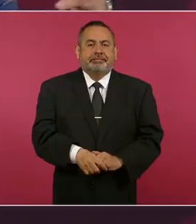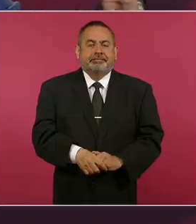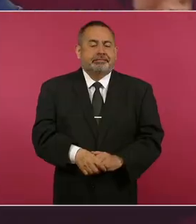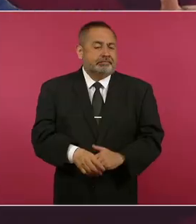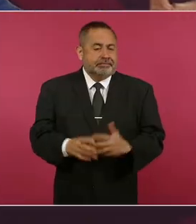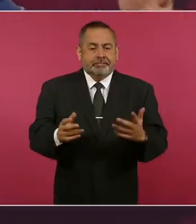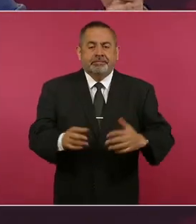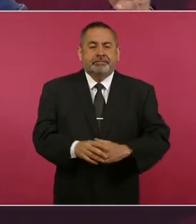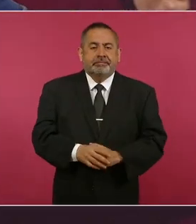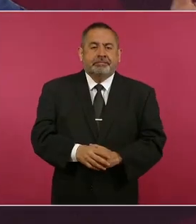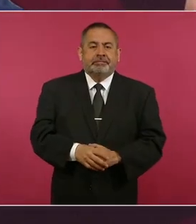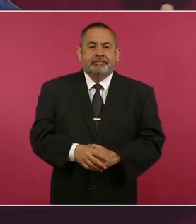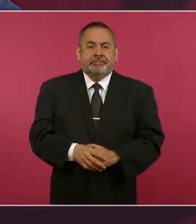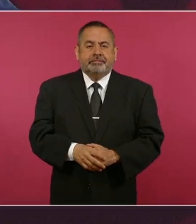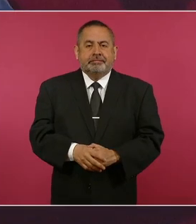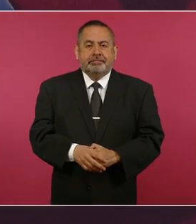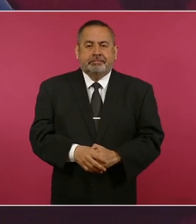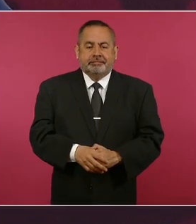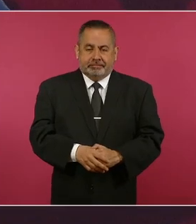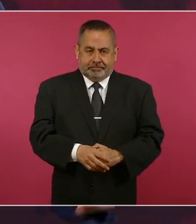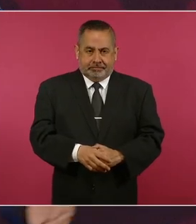porque